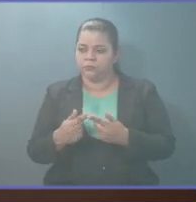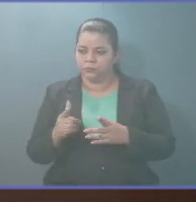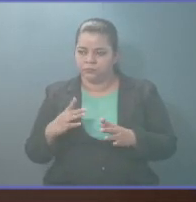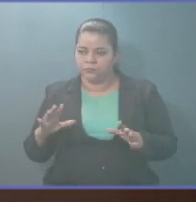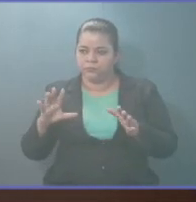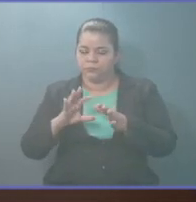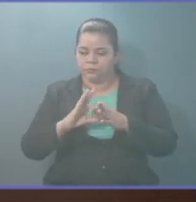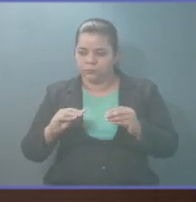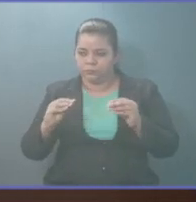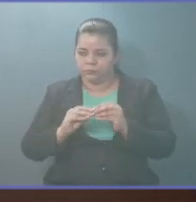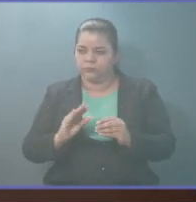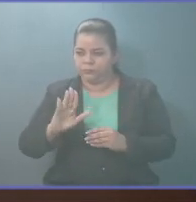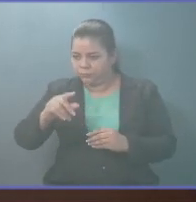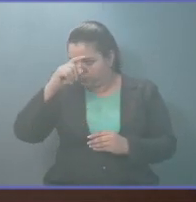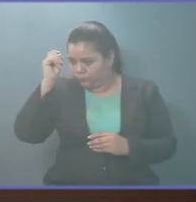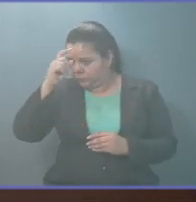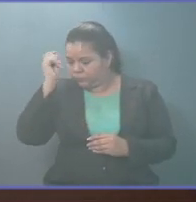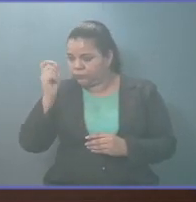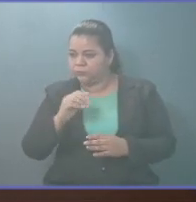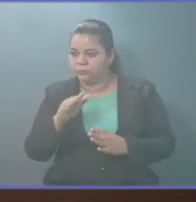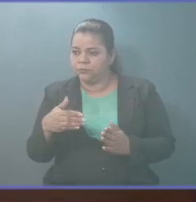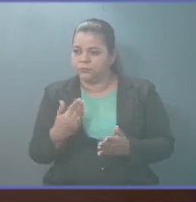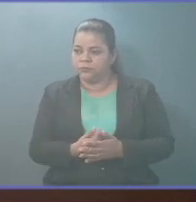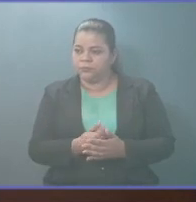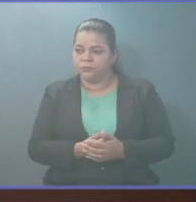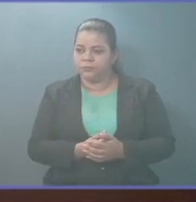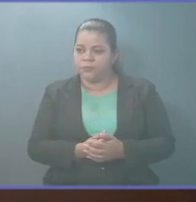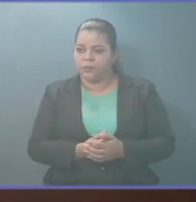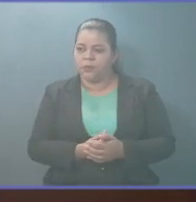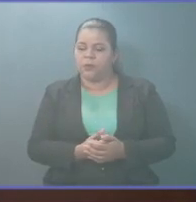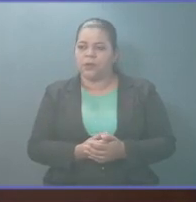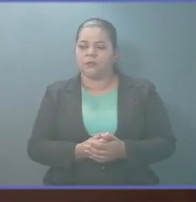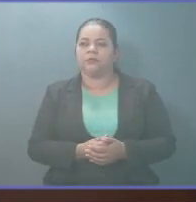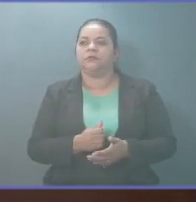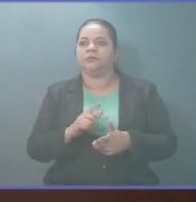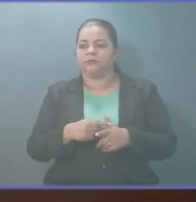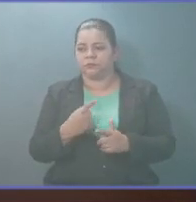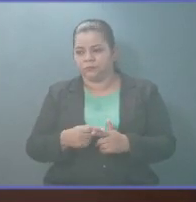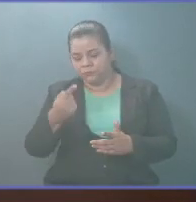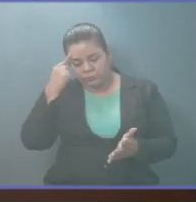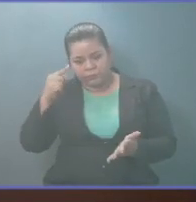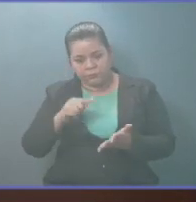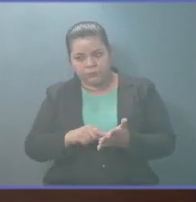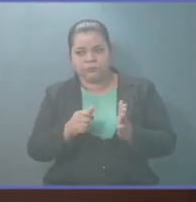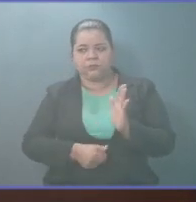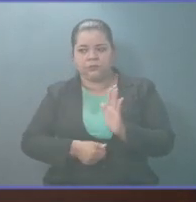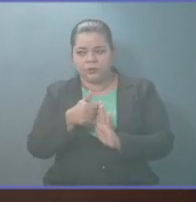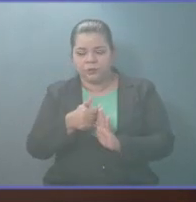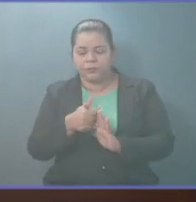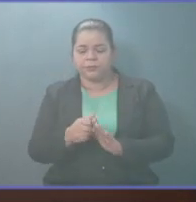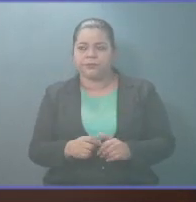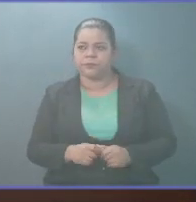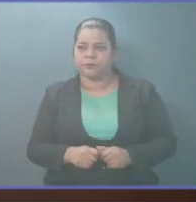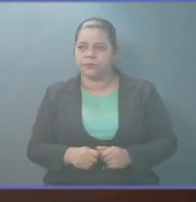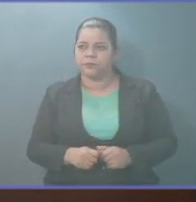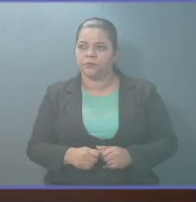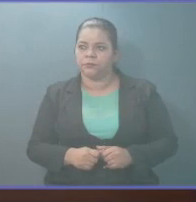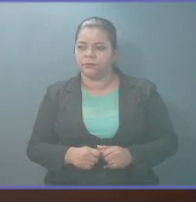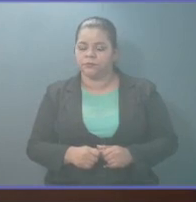que sería lo más conveniente dejarlo tal y como nosotros la aprobamos, ¿no? Pero habría que valorar esa